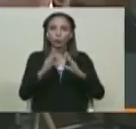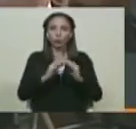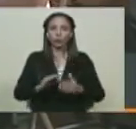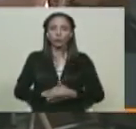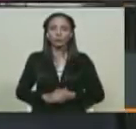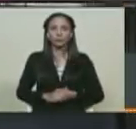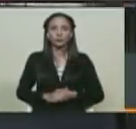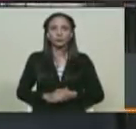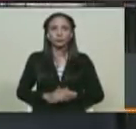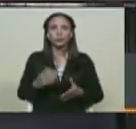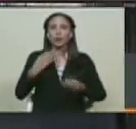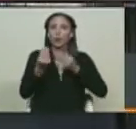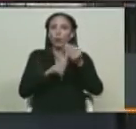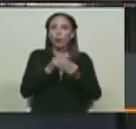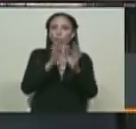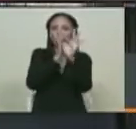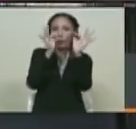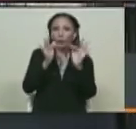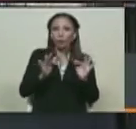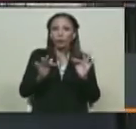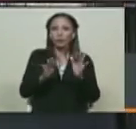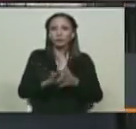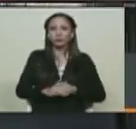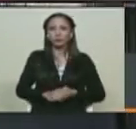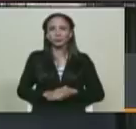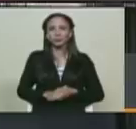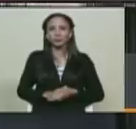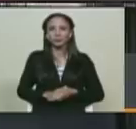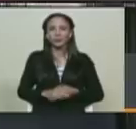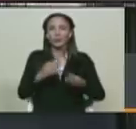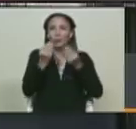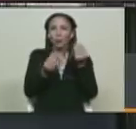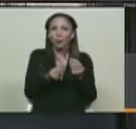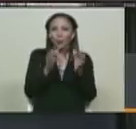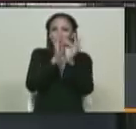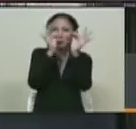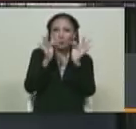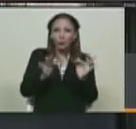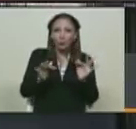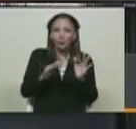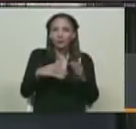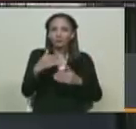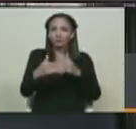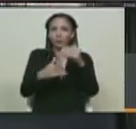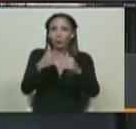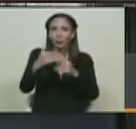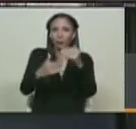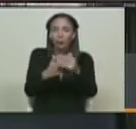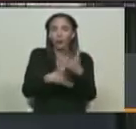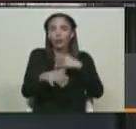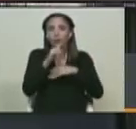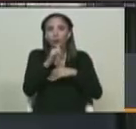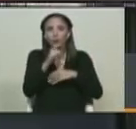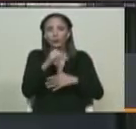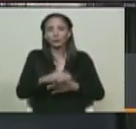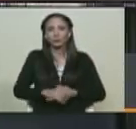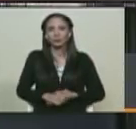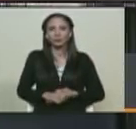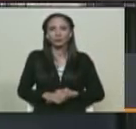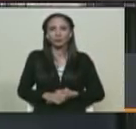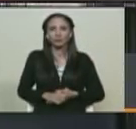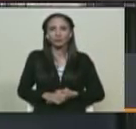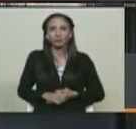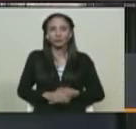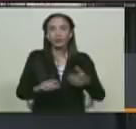vaya estableciendo el censo, vamos anunciando la